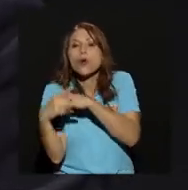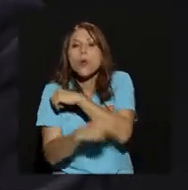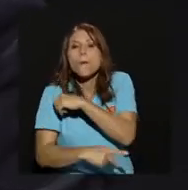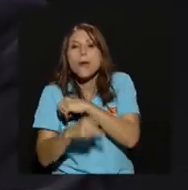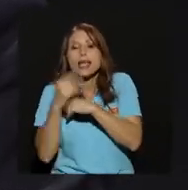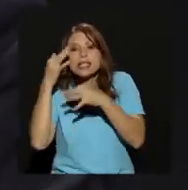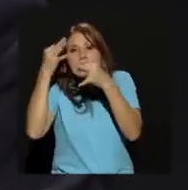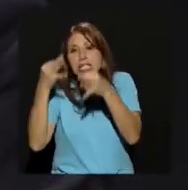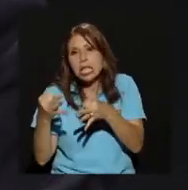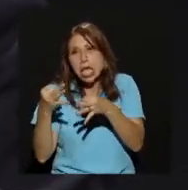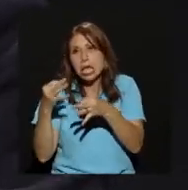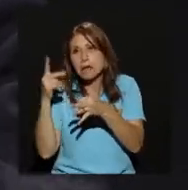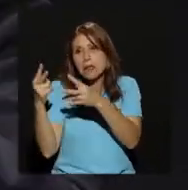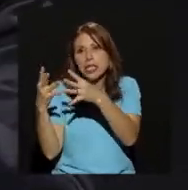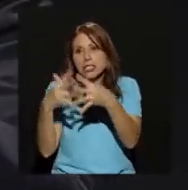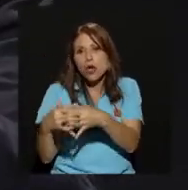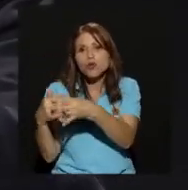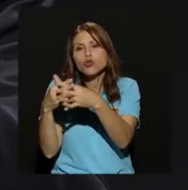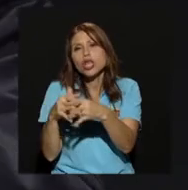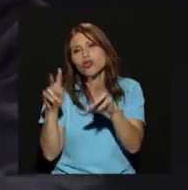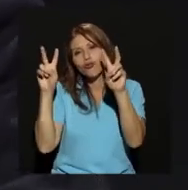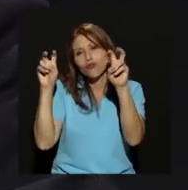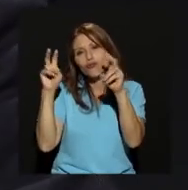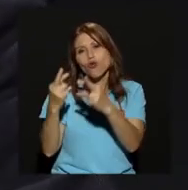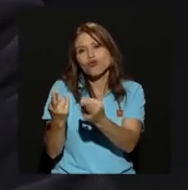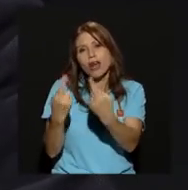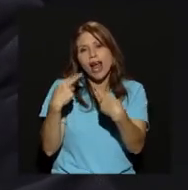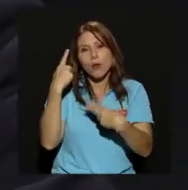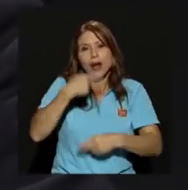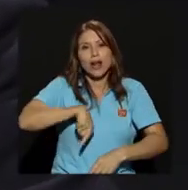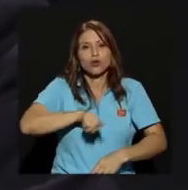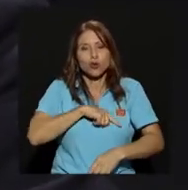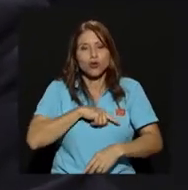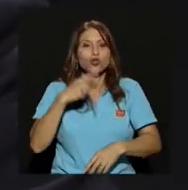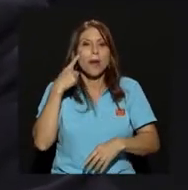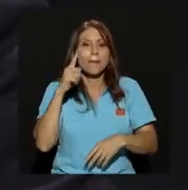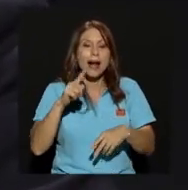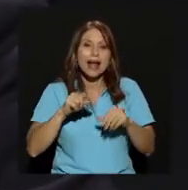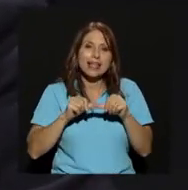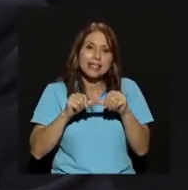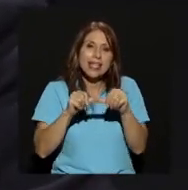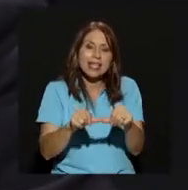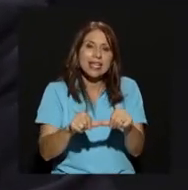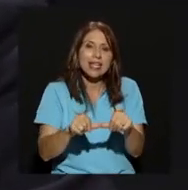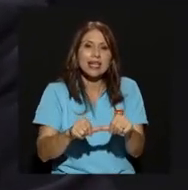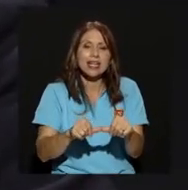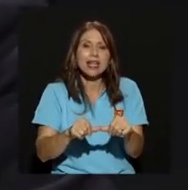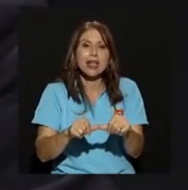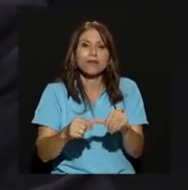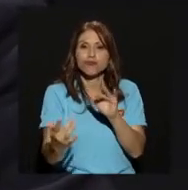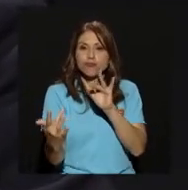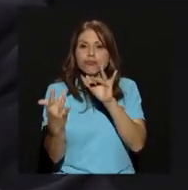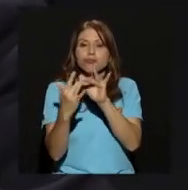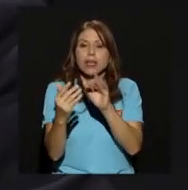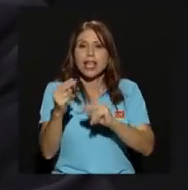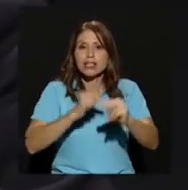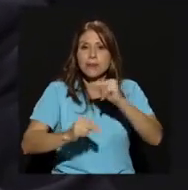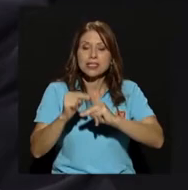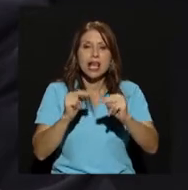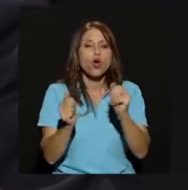eeuu para nosotros para seguir ingresando ese mercado con una con base en una